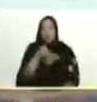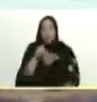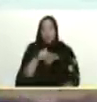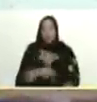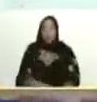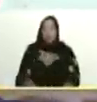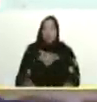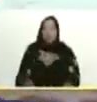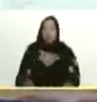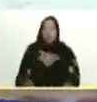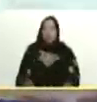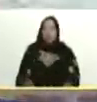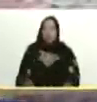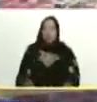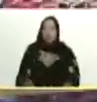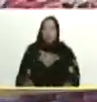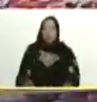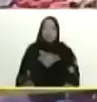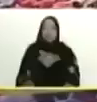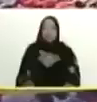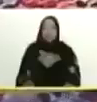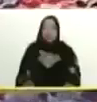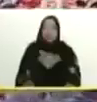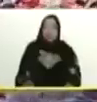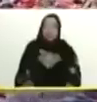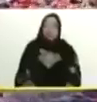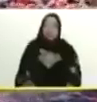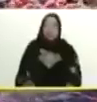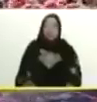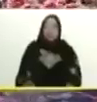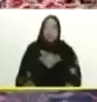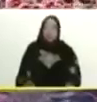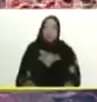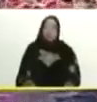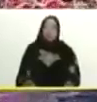¿Estamos avanzando o retrocediendo?